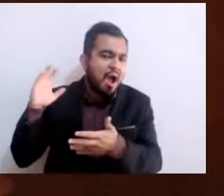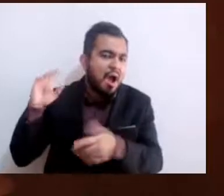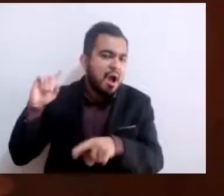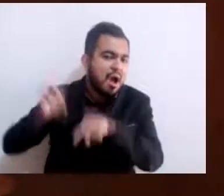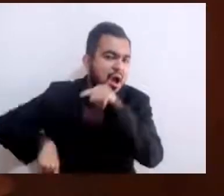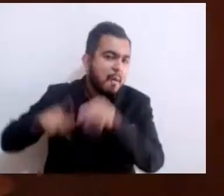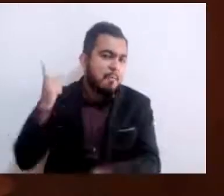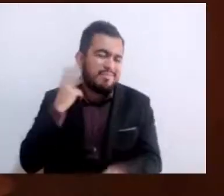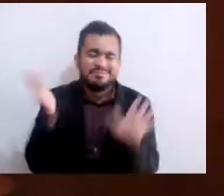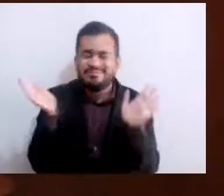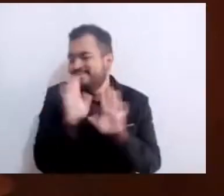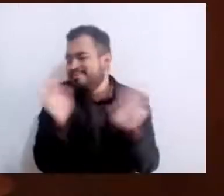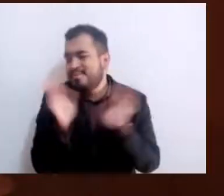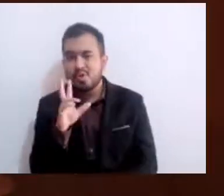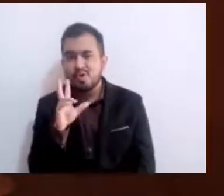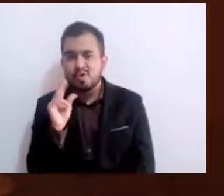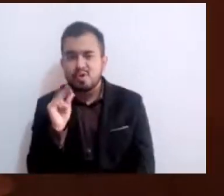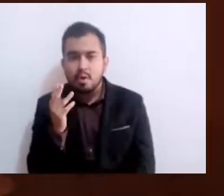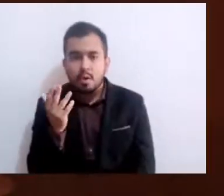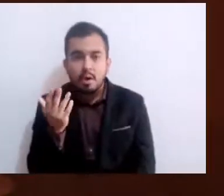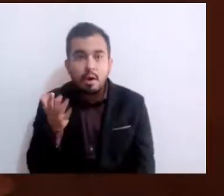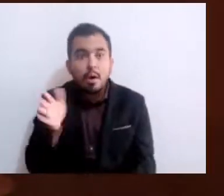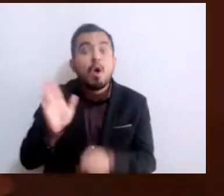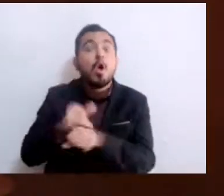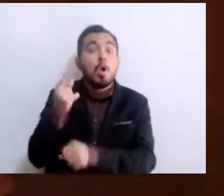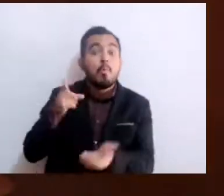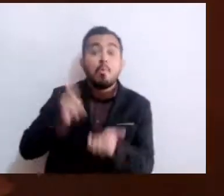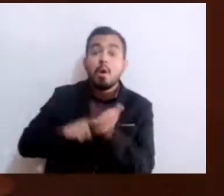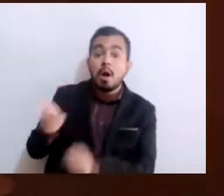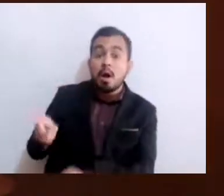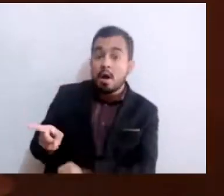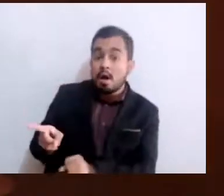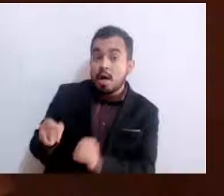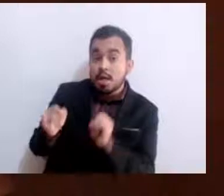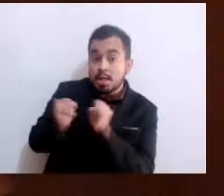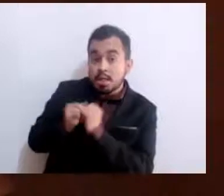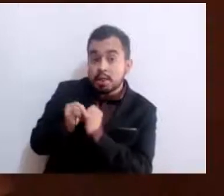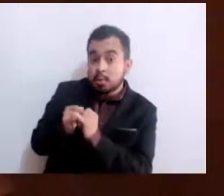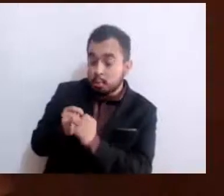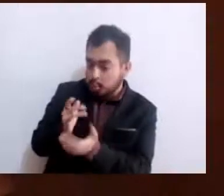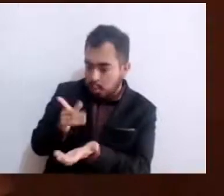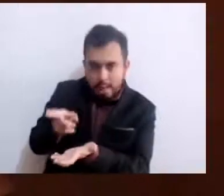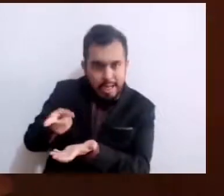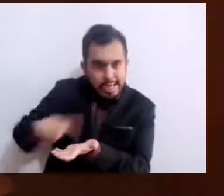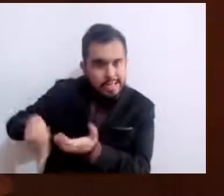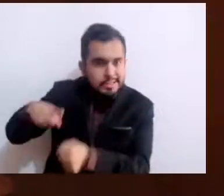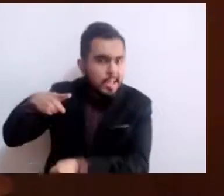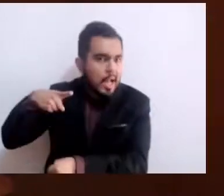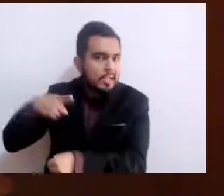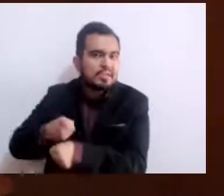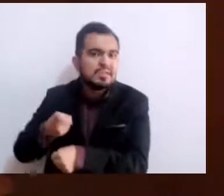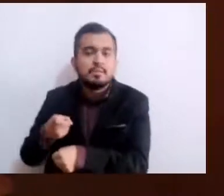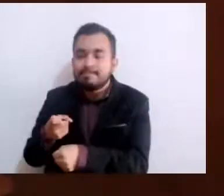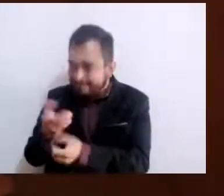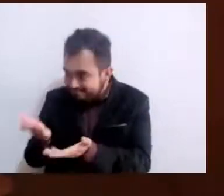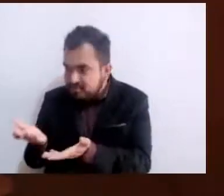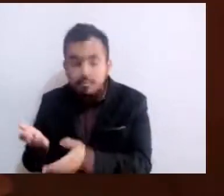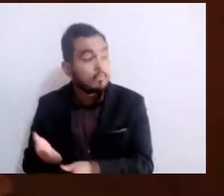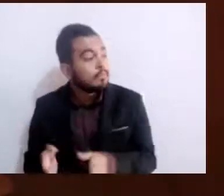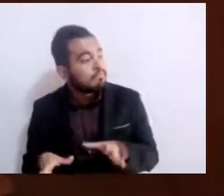Porque si tenemos las instancias y acudimos a ellas, son las principales que bloquean y que